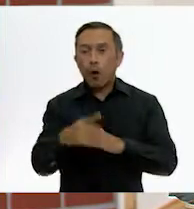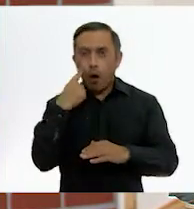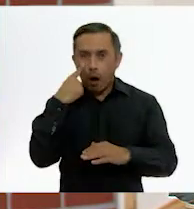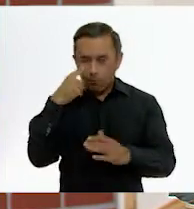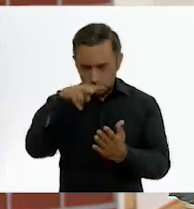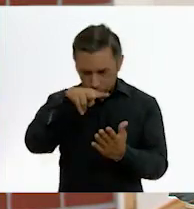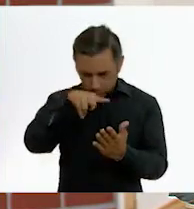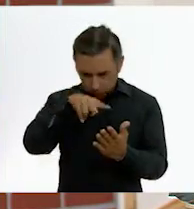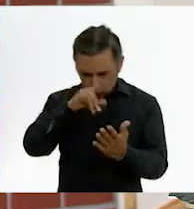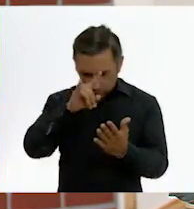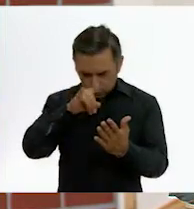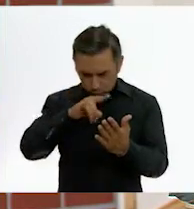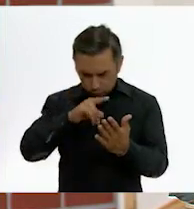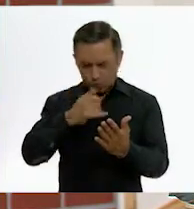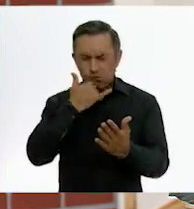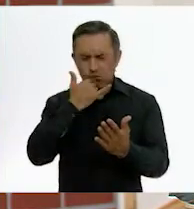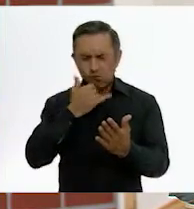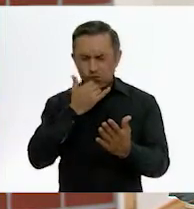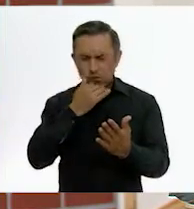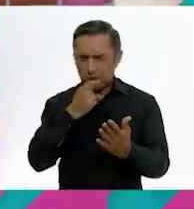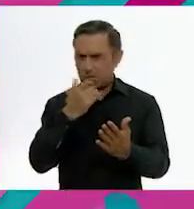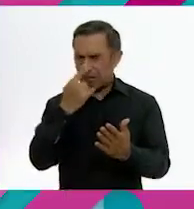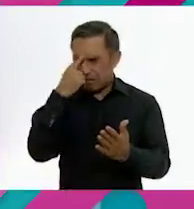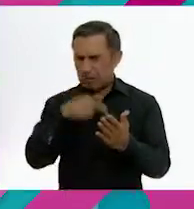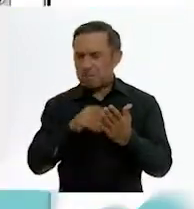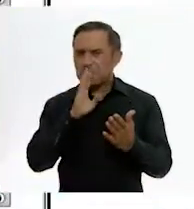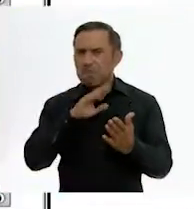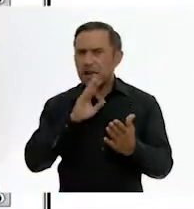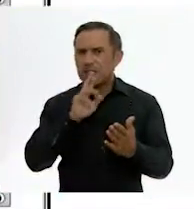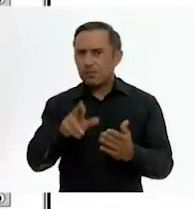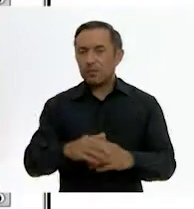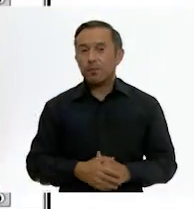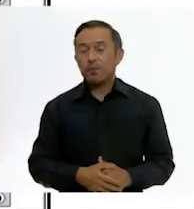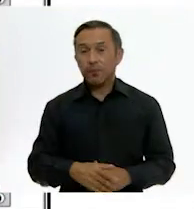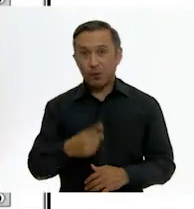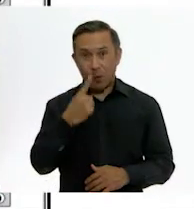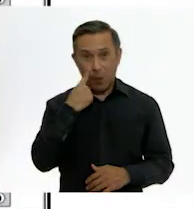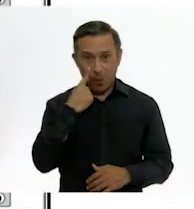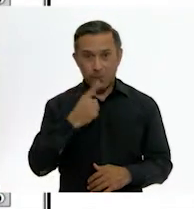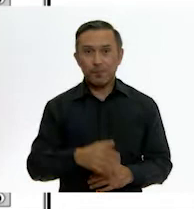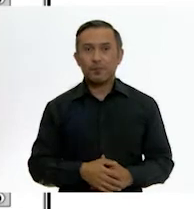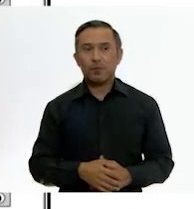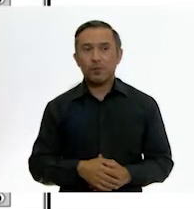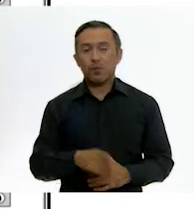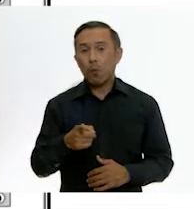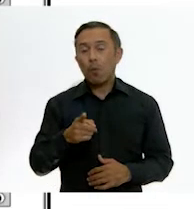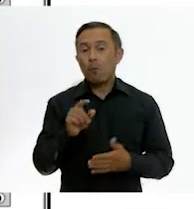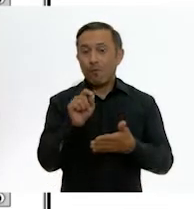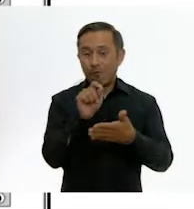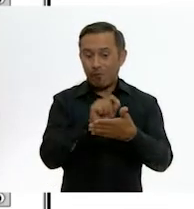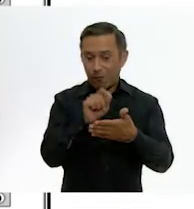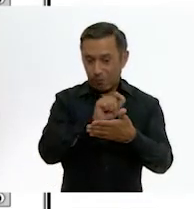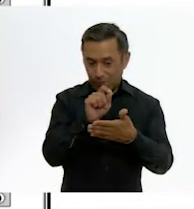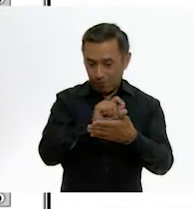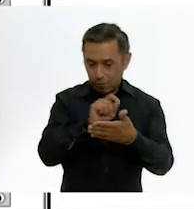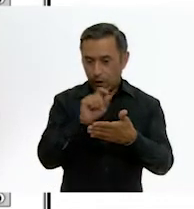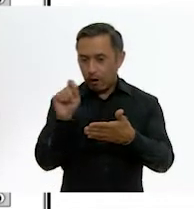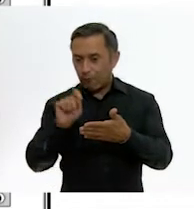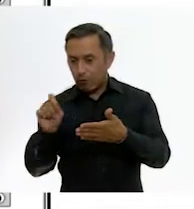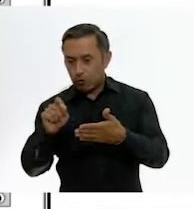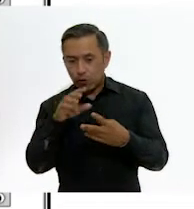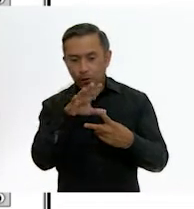contestaste ojo tampoco vayas a contestar dos opciones porque